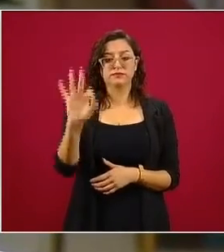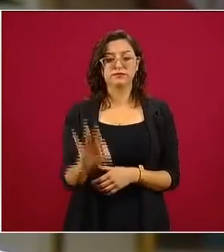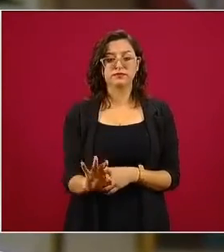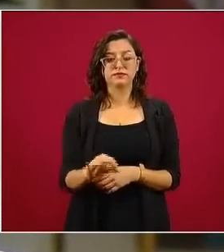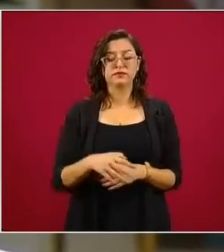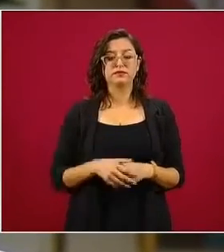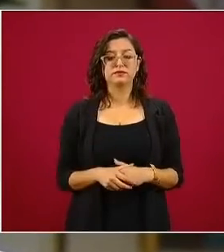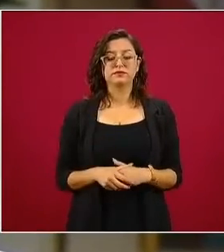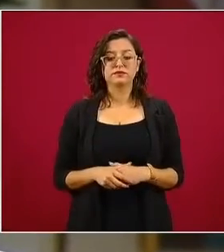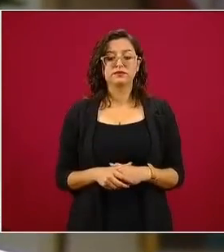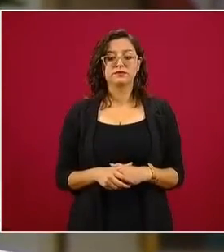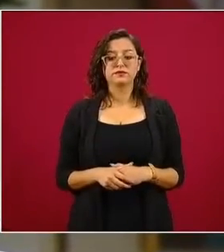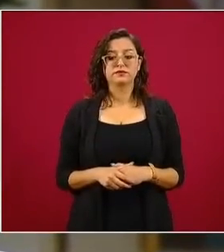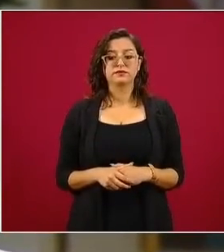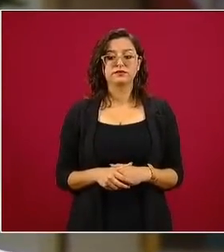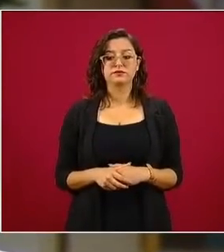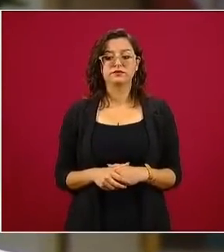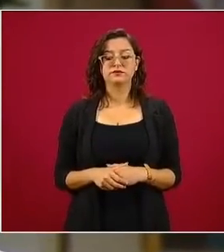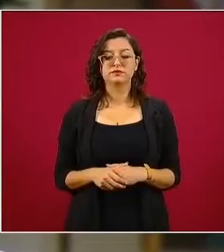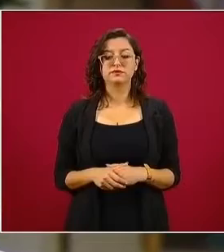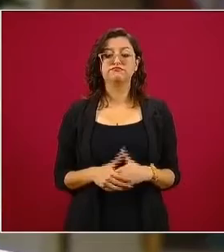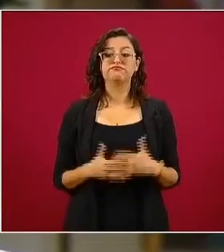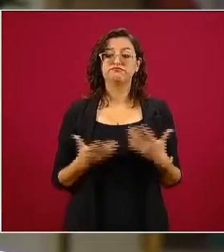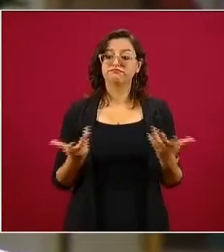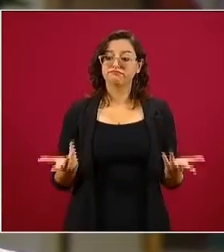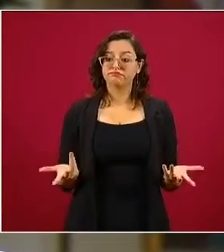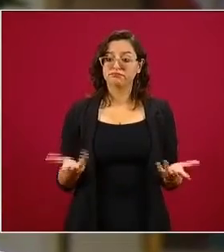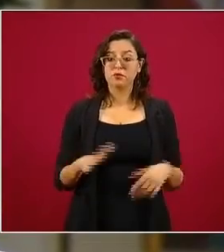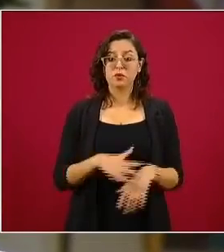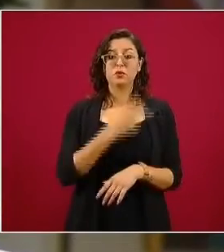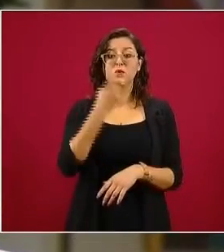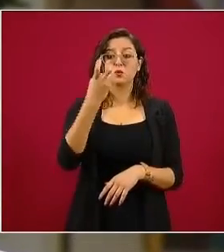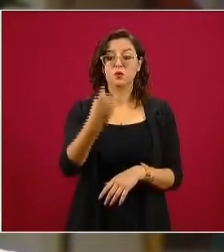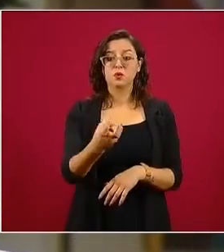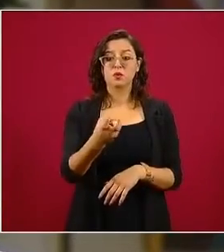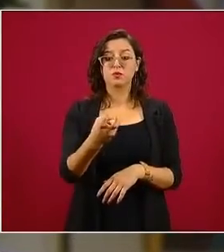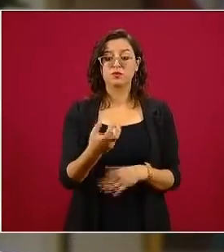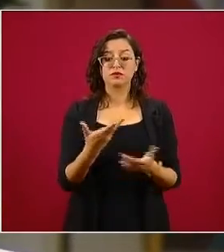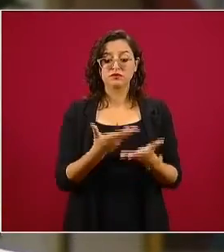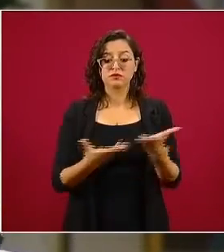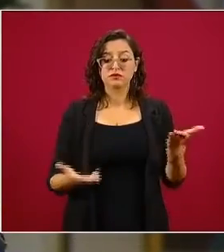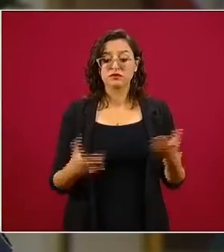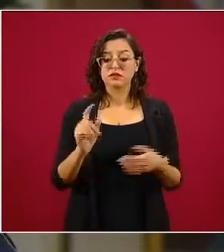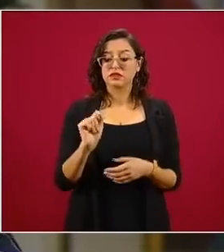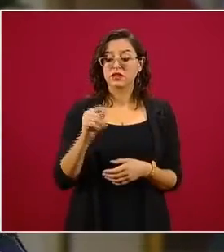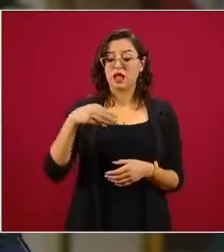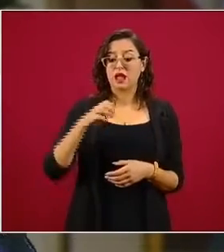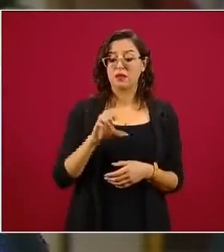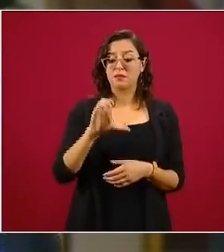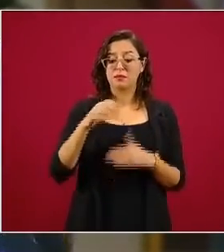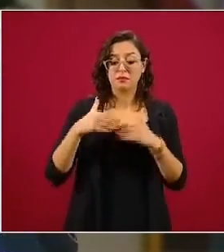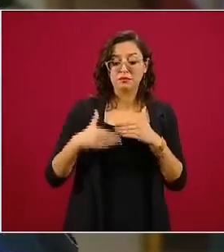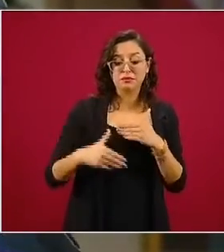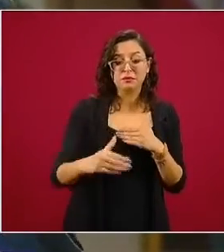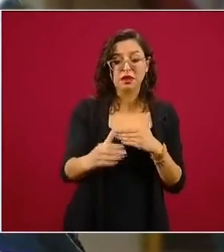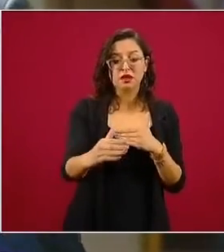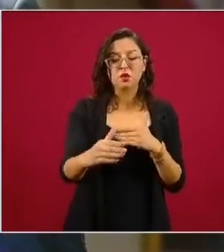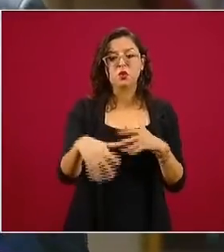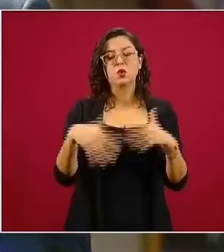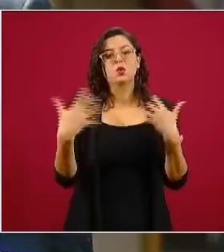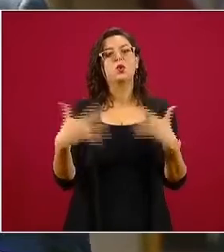27.8%. Por ello, el tratado es una gran